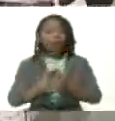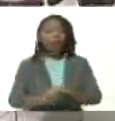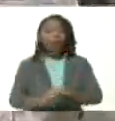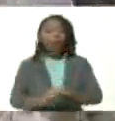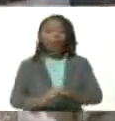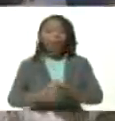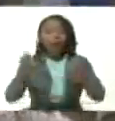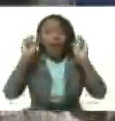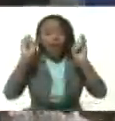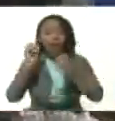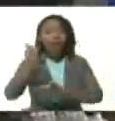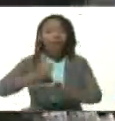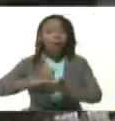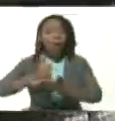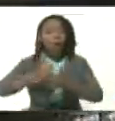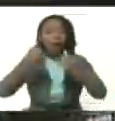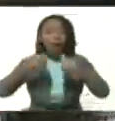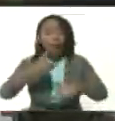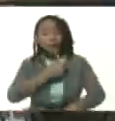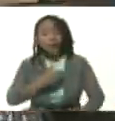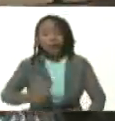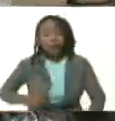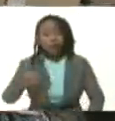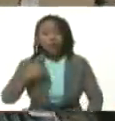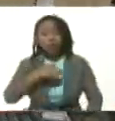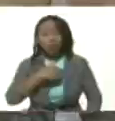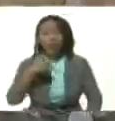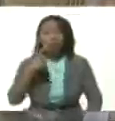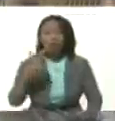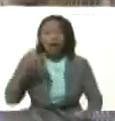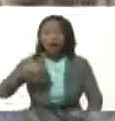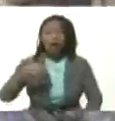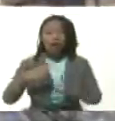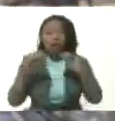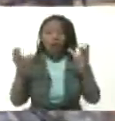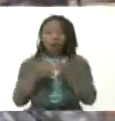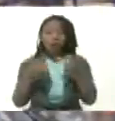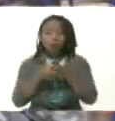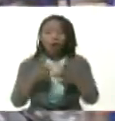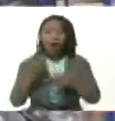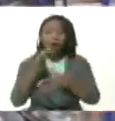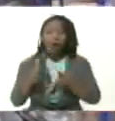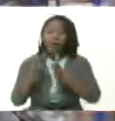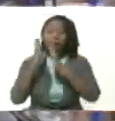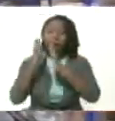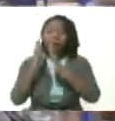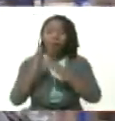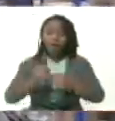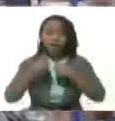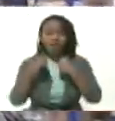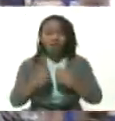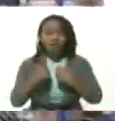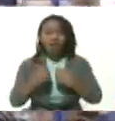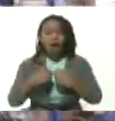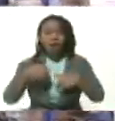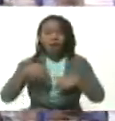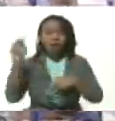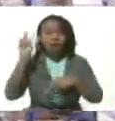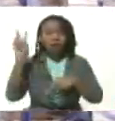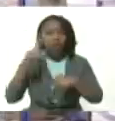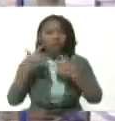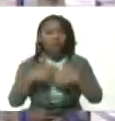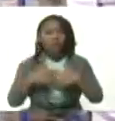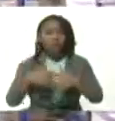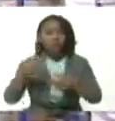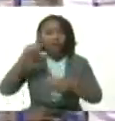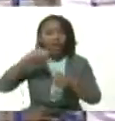sector farmacéutico, presidente, aquí, como le dije, está todo el sector. Usted tiene toda la infraestructura indemne. Los venezolanos empresarios que nos